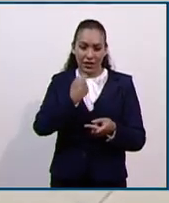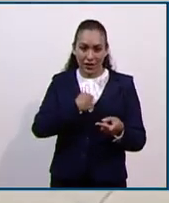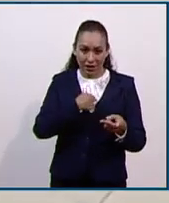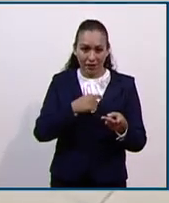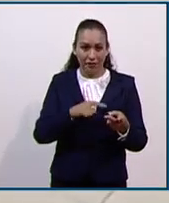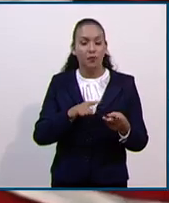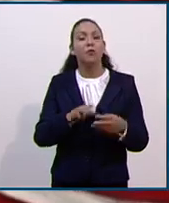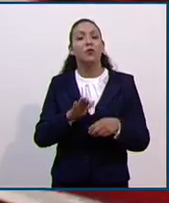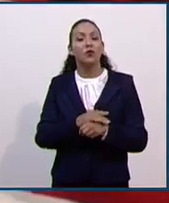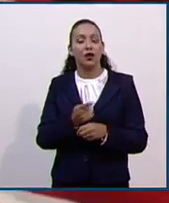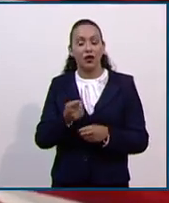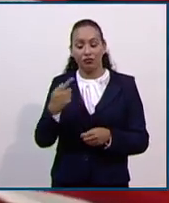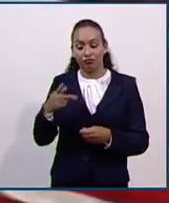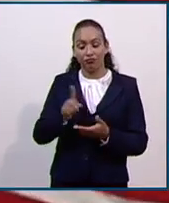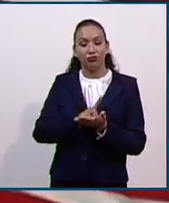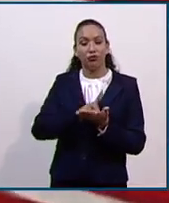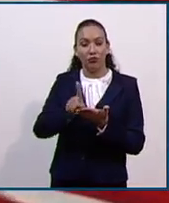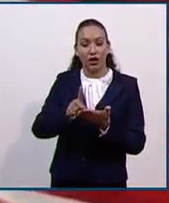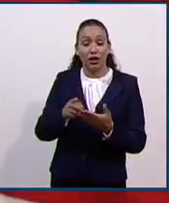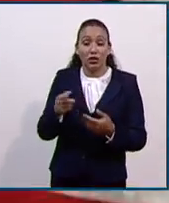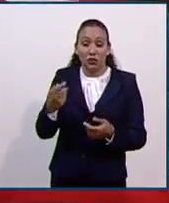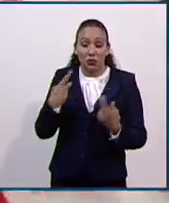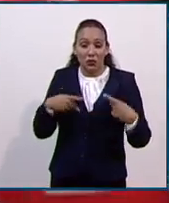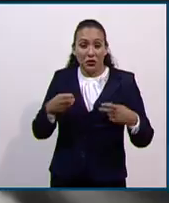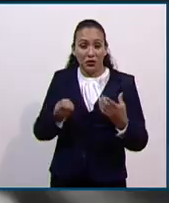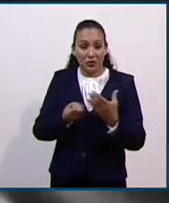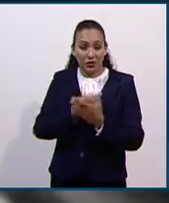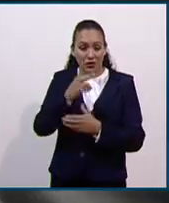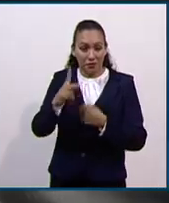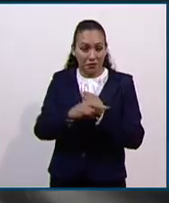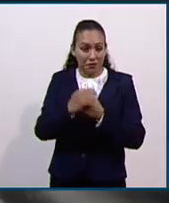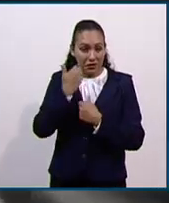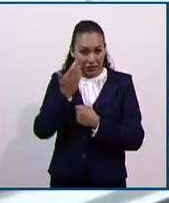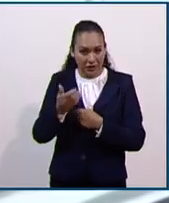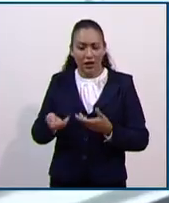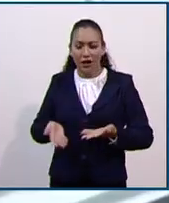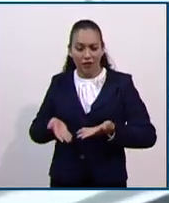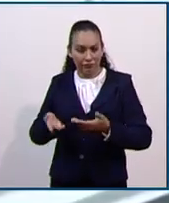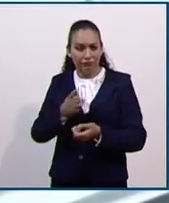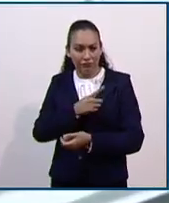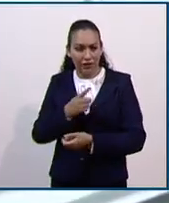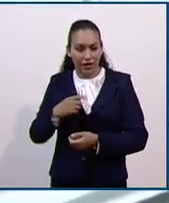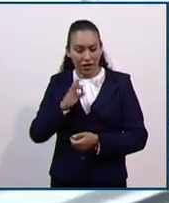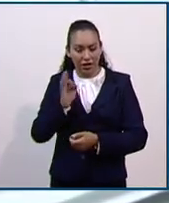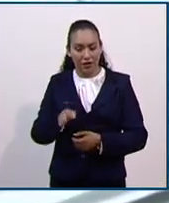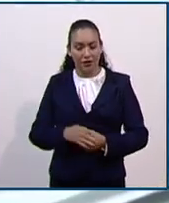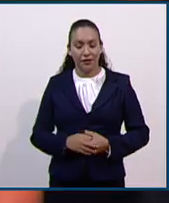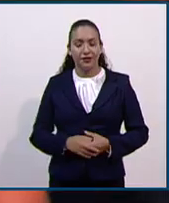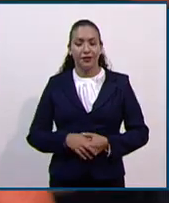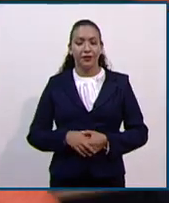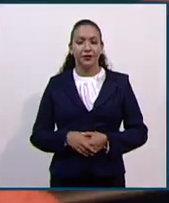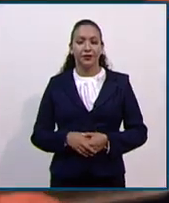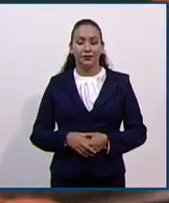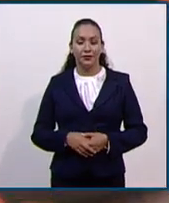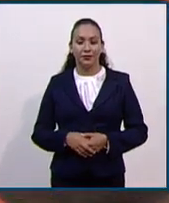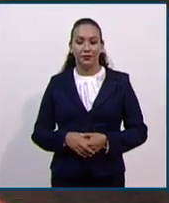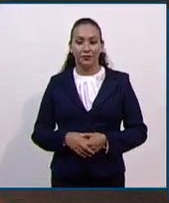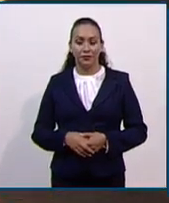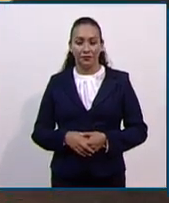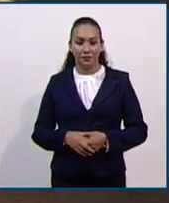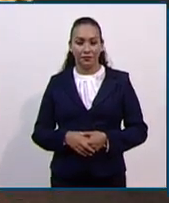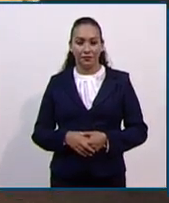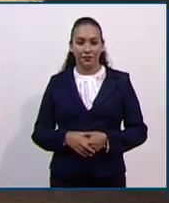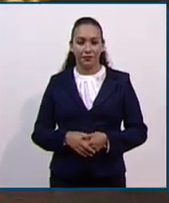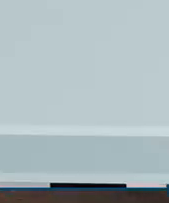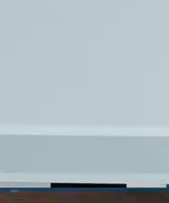al limitar el derecho a salir del país. Con información de José Luis Guerra García para el canal del Poder Judicial de la